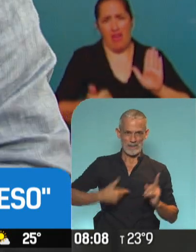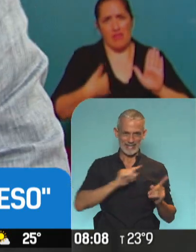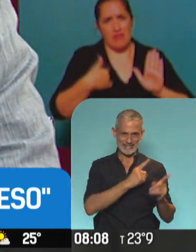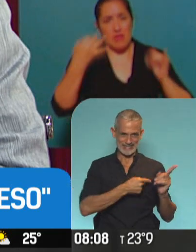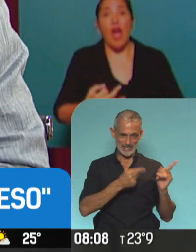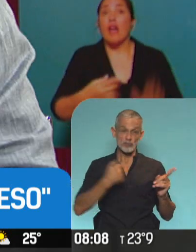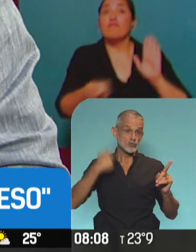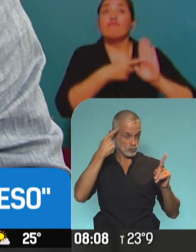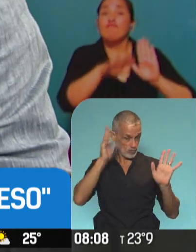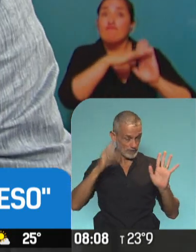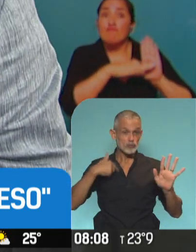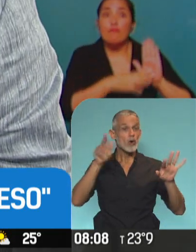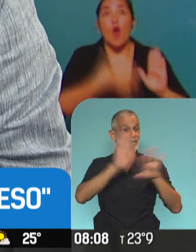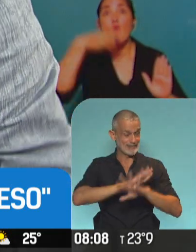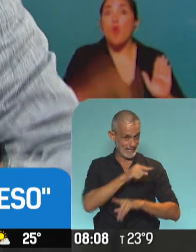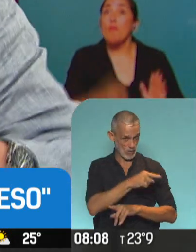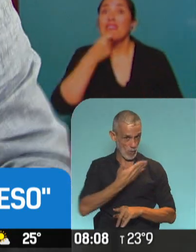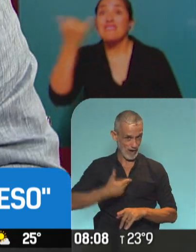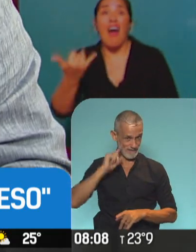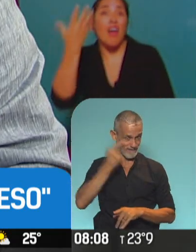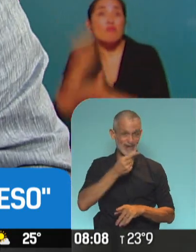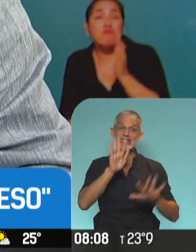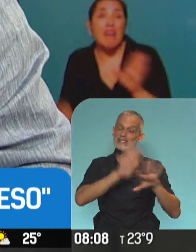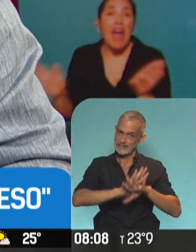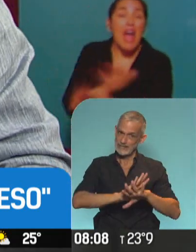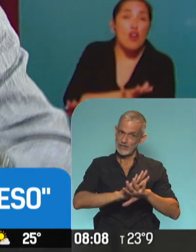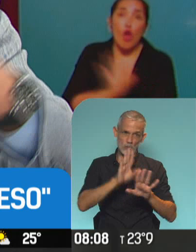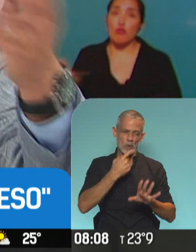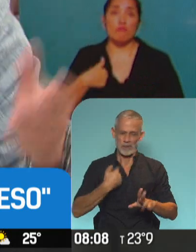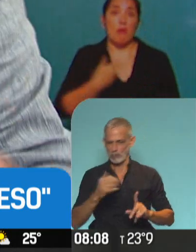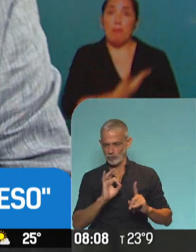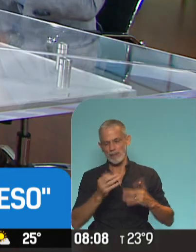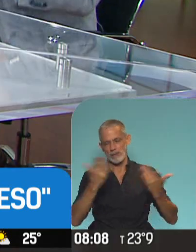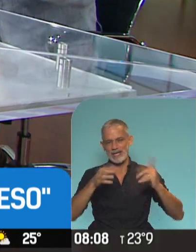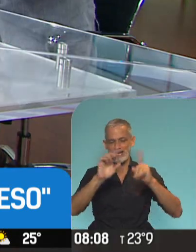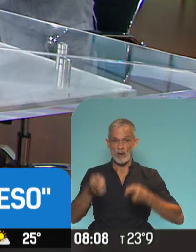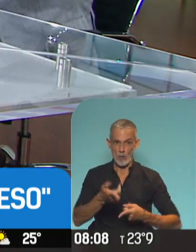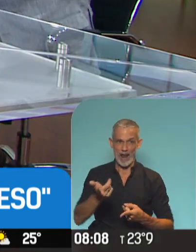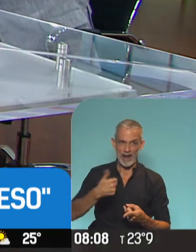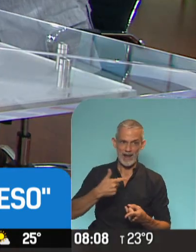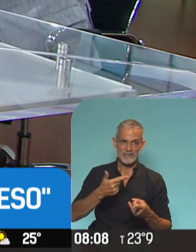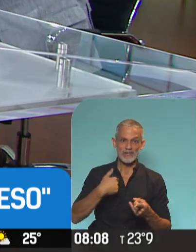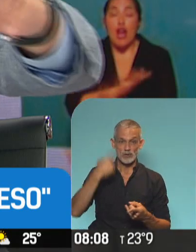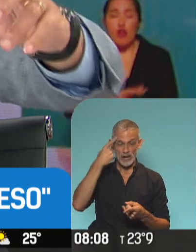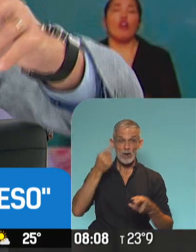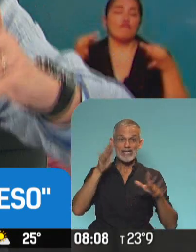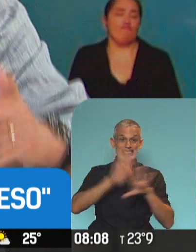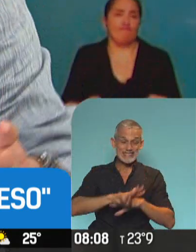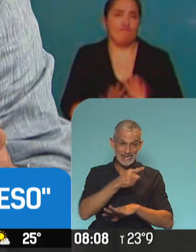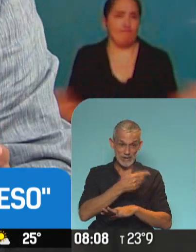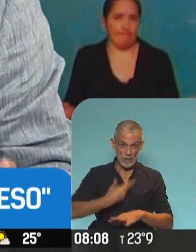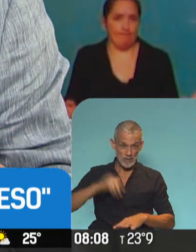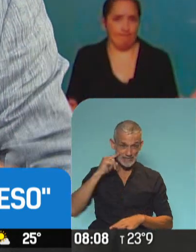equivoca, si es que usted me pregunta, o no me pregunta nada, pero yo se lo digo. Sí se lo pregunto. De esta cuestión